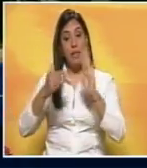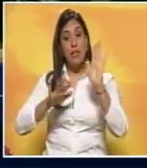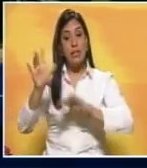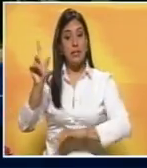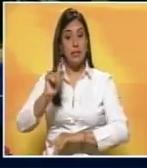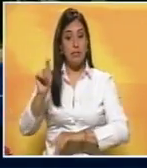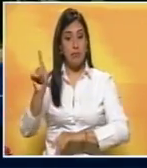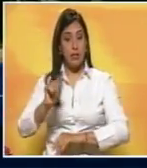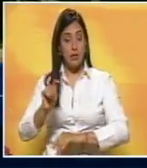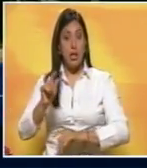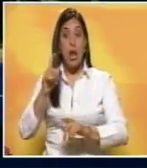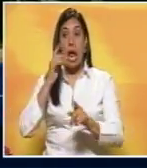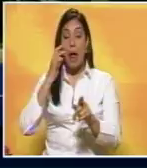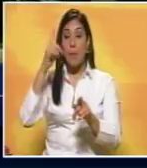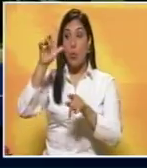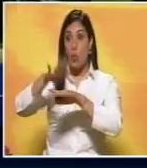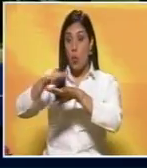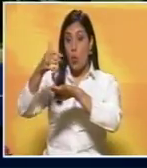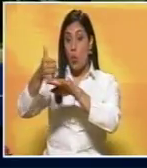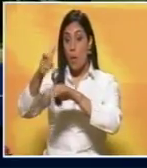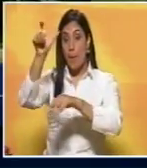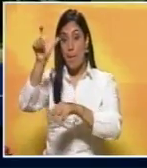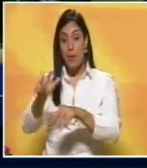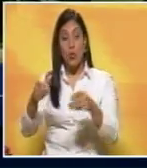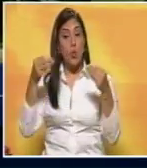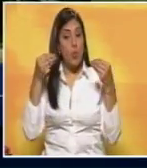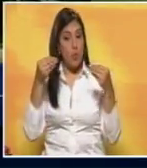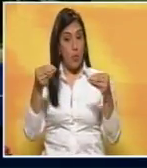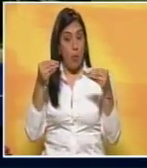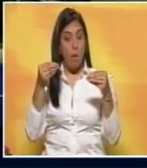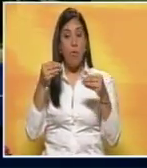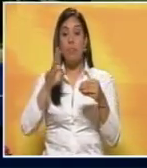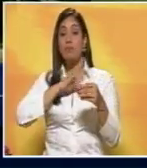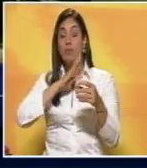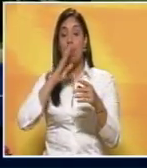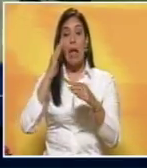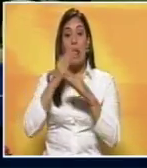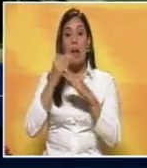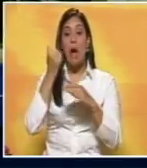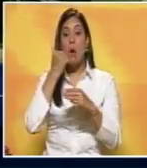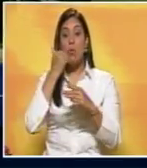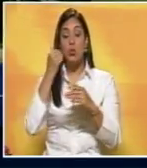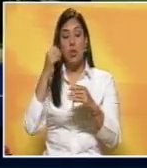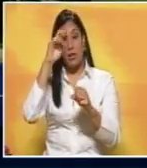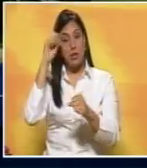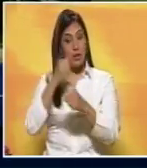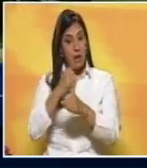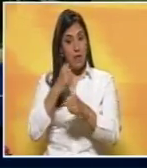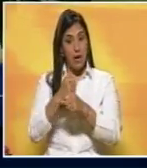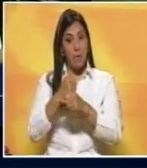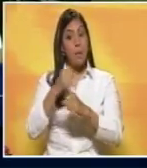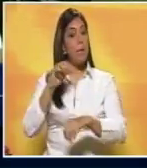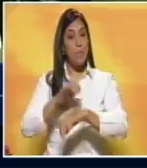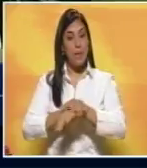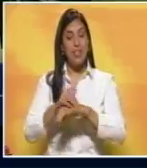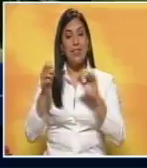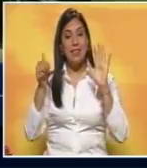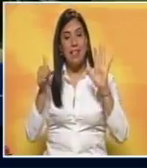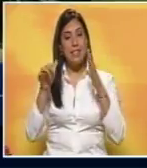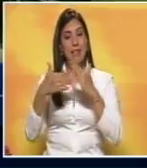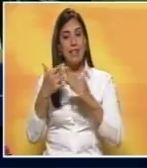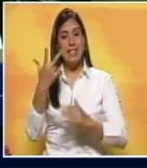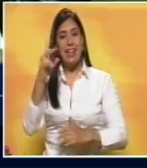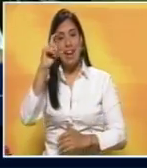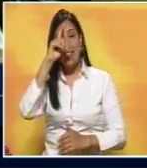15 meses. Si el culpable es un funcionario público y ha cometido el delito con abuso de sus funciones, el arresto será de 6